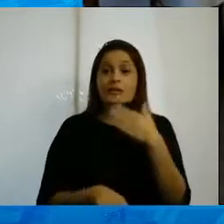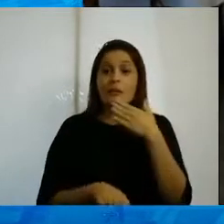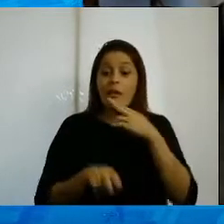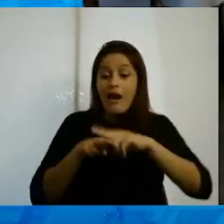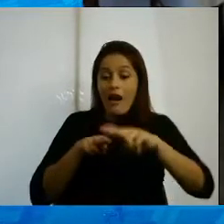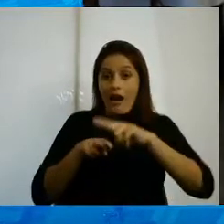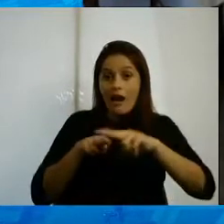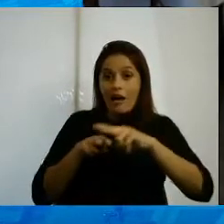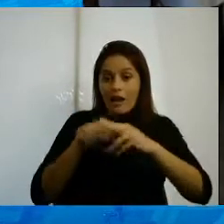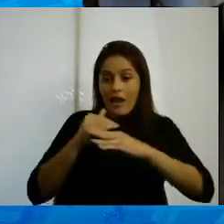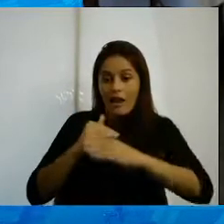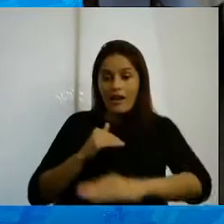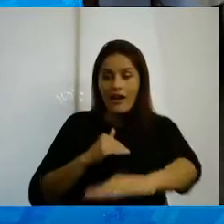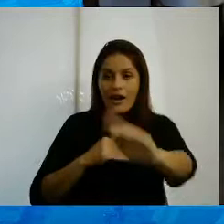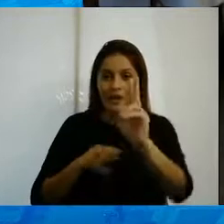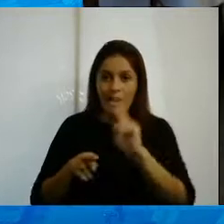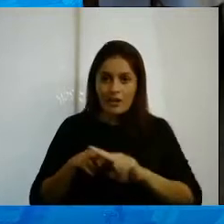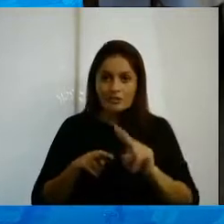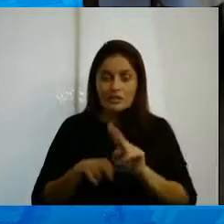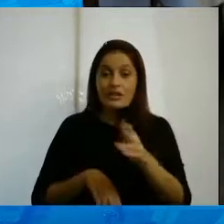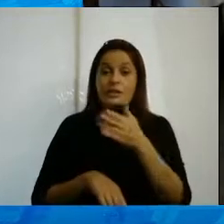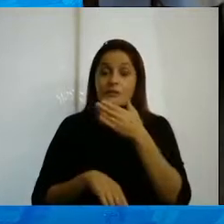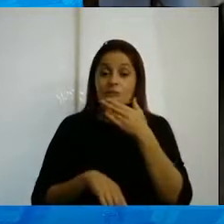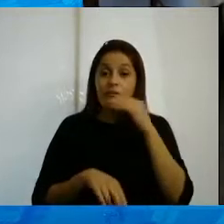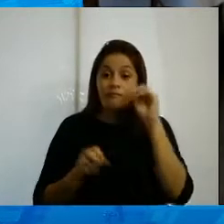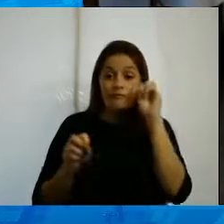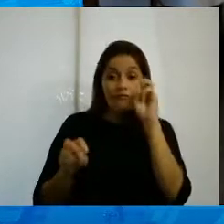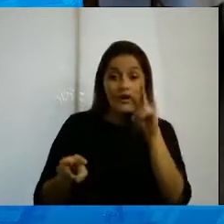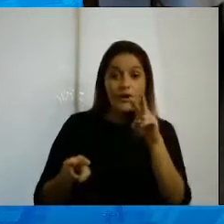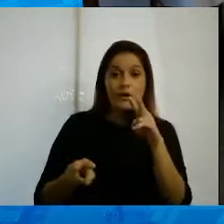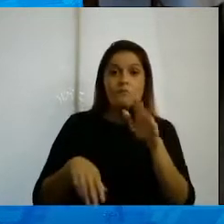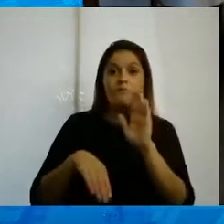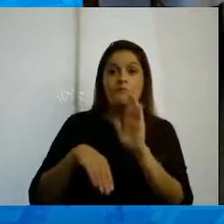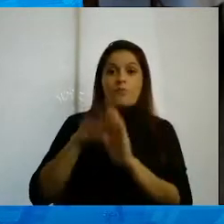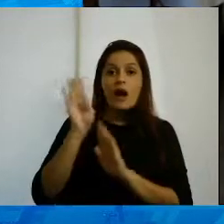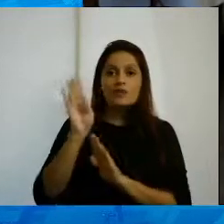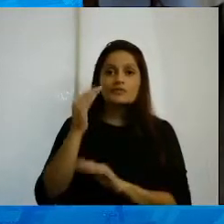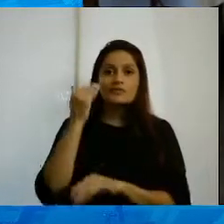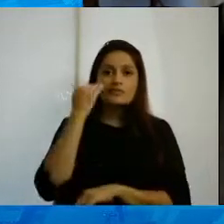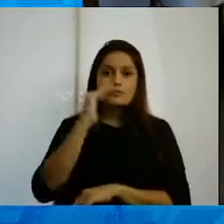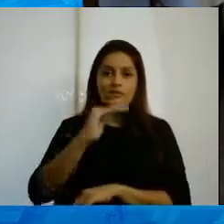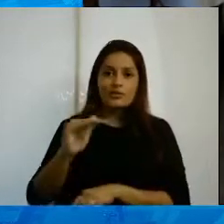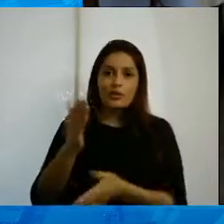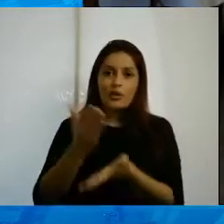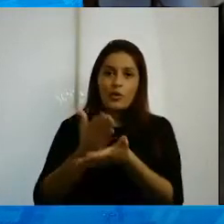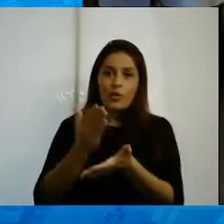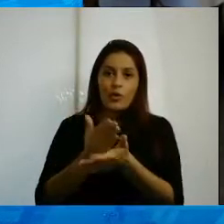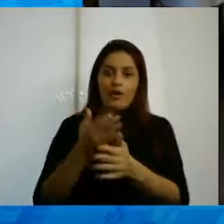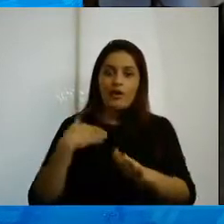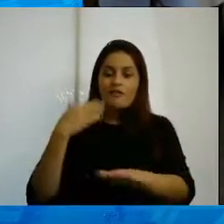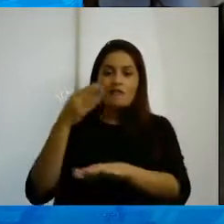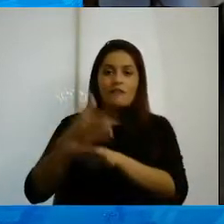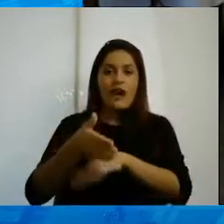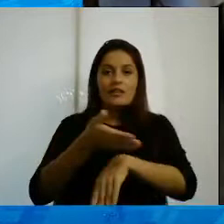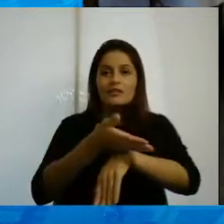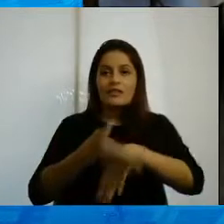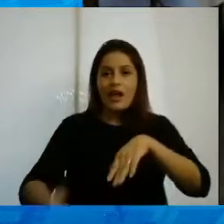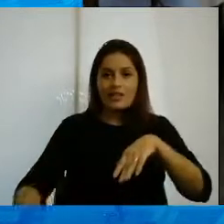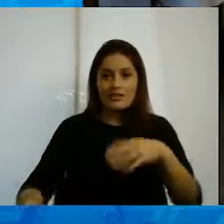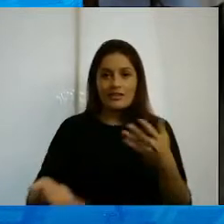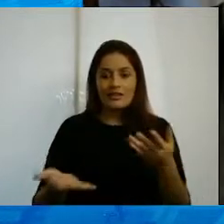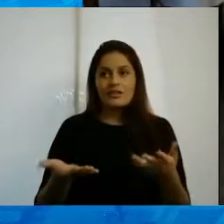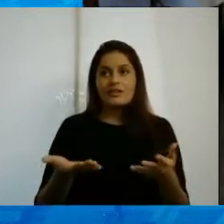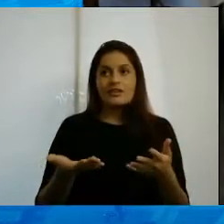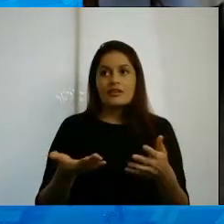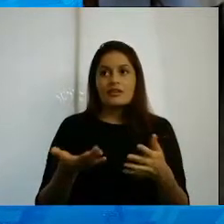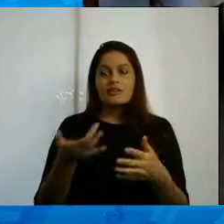haciendo. Pero también vemos que son los más afectados nuestros alumnos de los colegios porque están llegando tarde referente